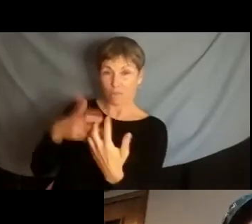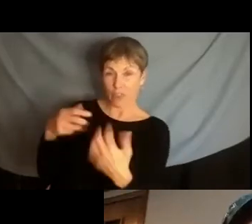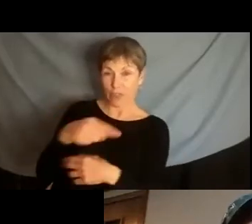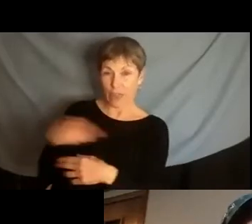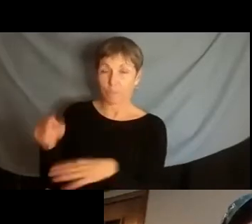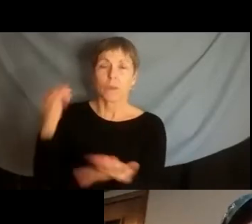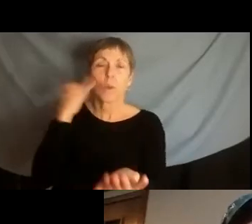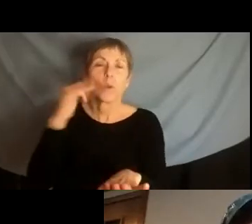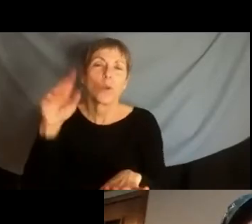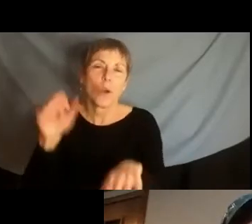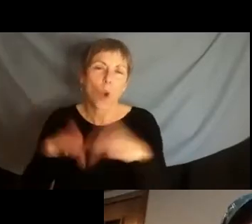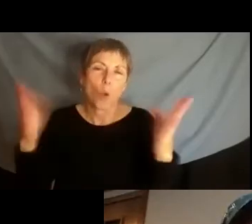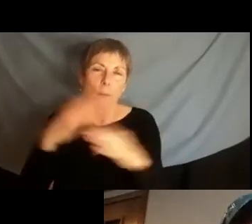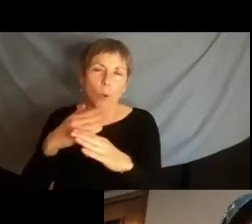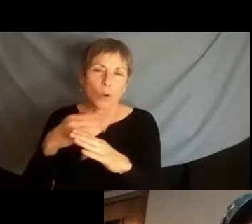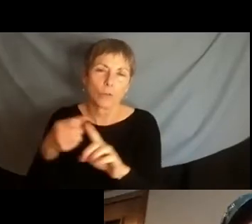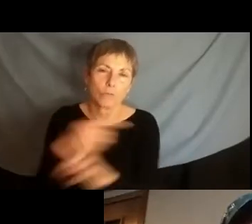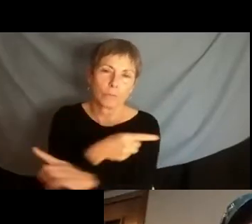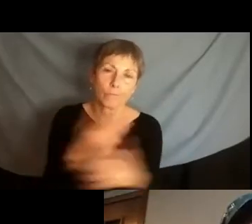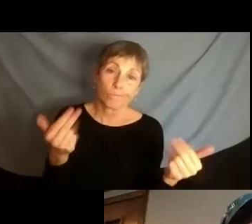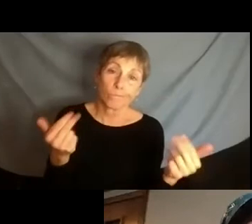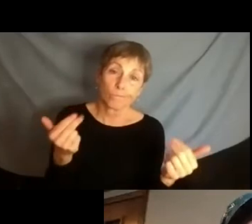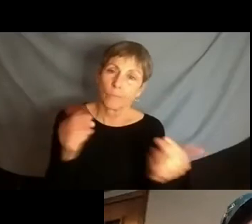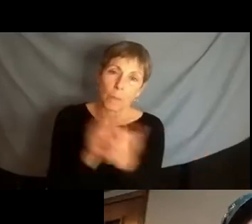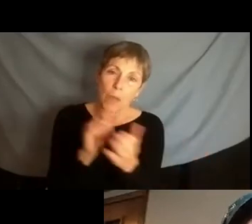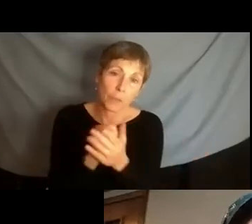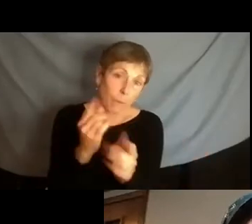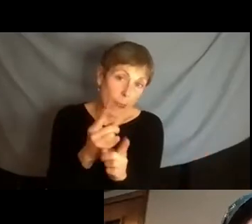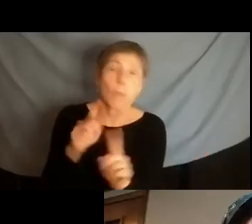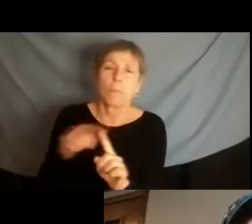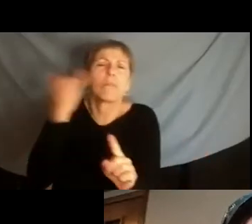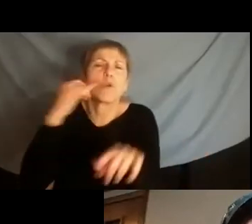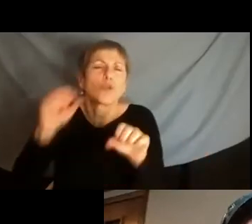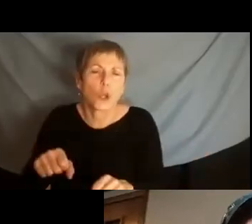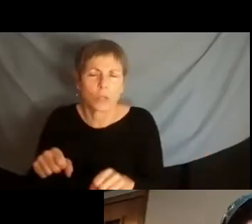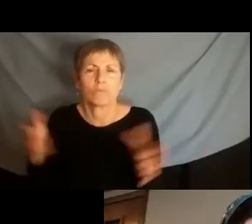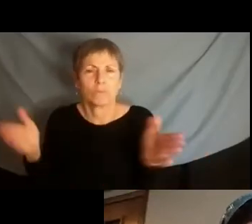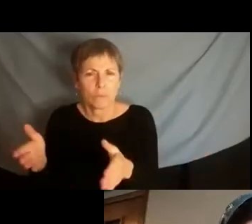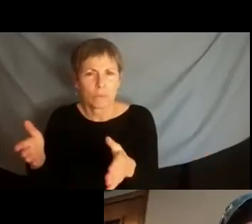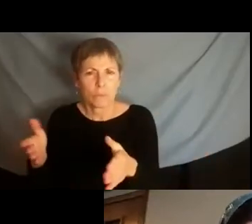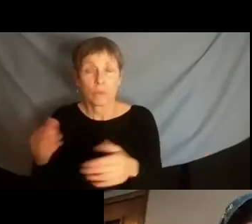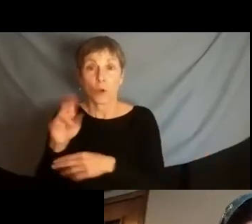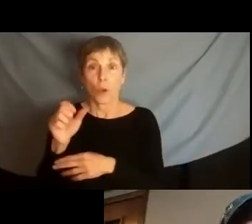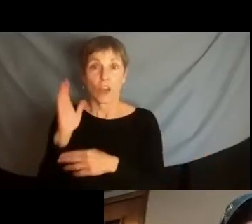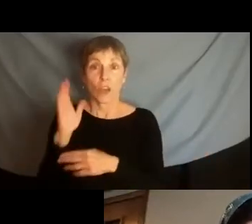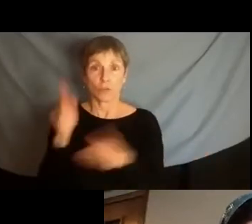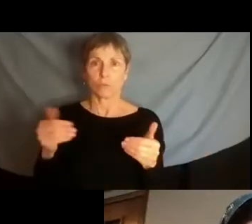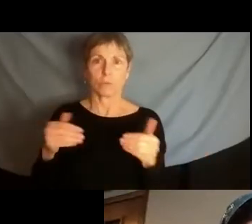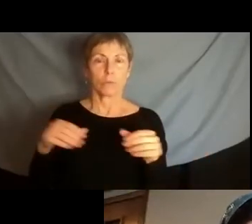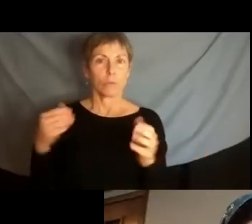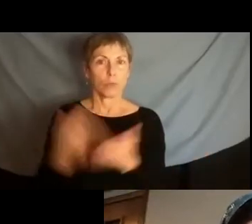Unidos, por ejemplo, abriera su frontera, que para muchos de nosotros es inconcebible en este punto del tiempo, ¿cómo ejercitaría